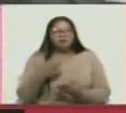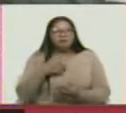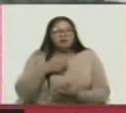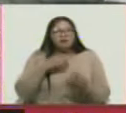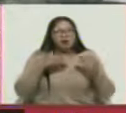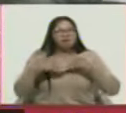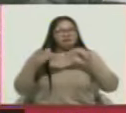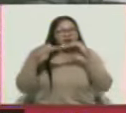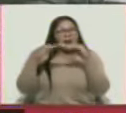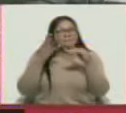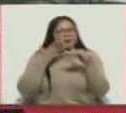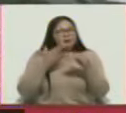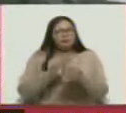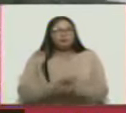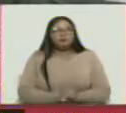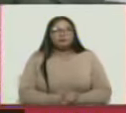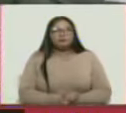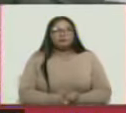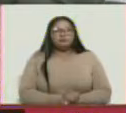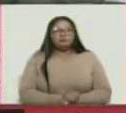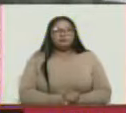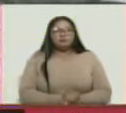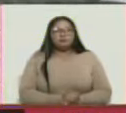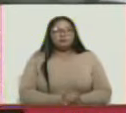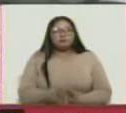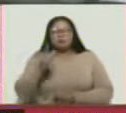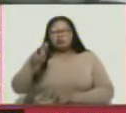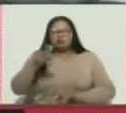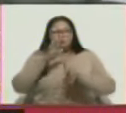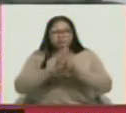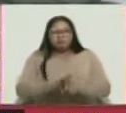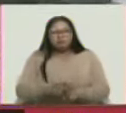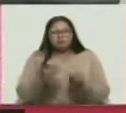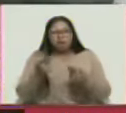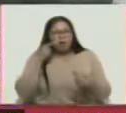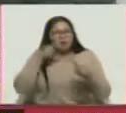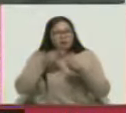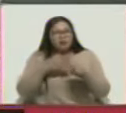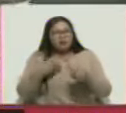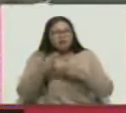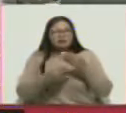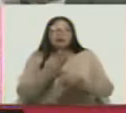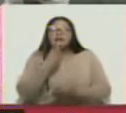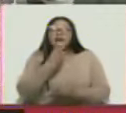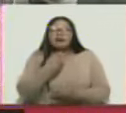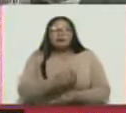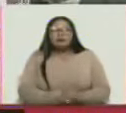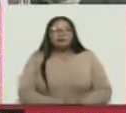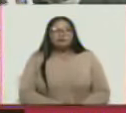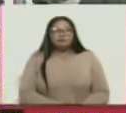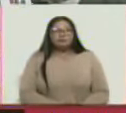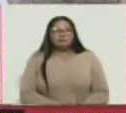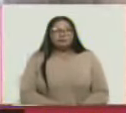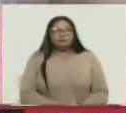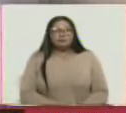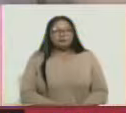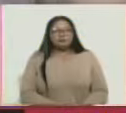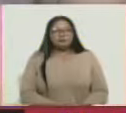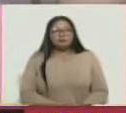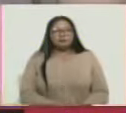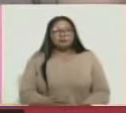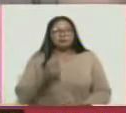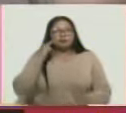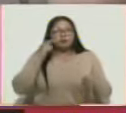igualar entre la víctima y el verdugo. El objetivo de Israel es eso. Este es el objetivo de Israel. Son